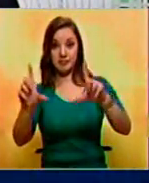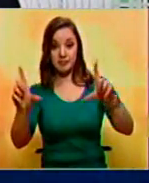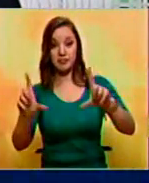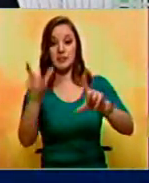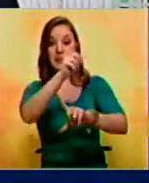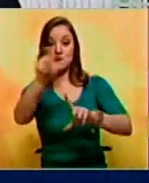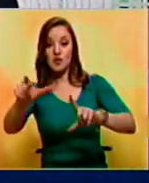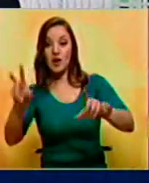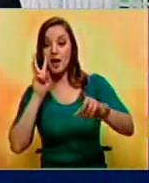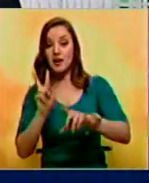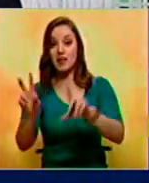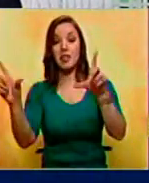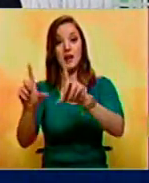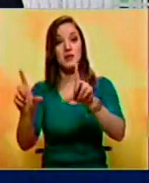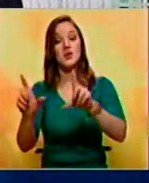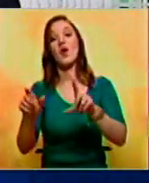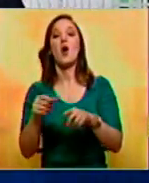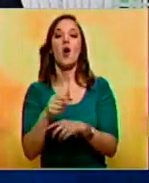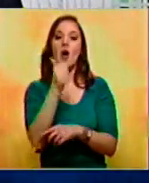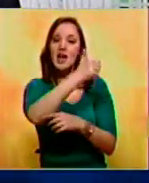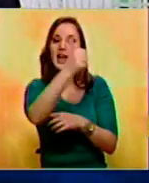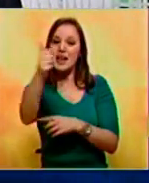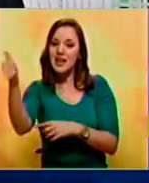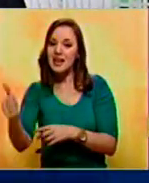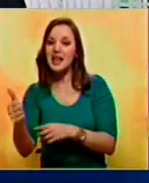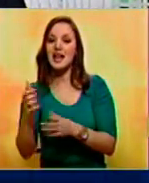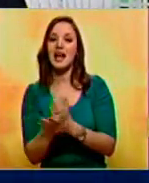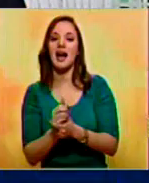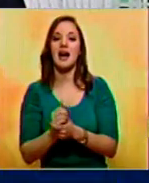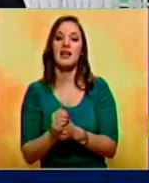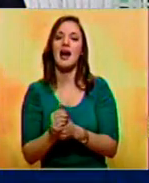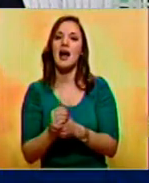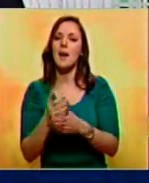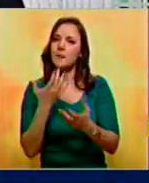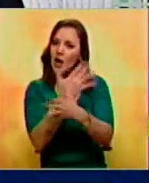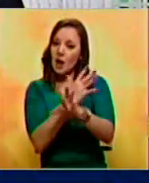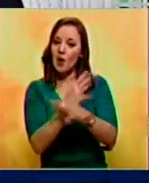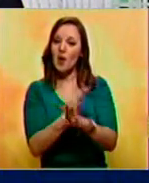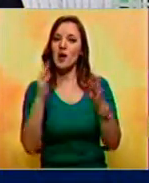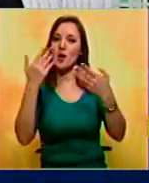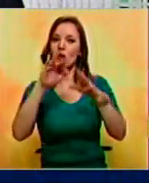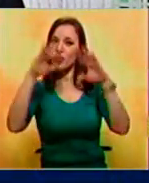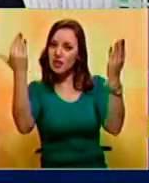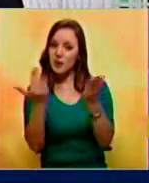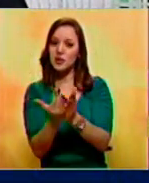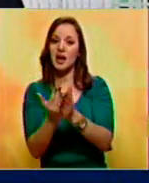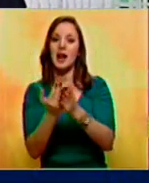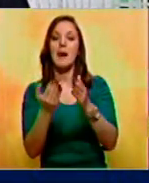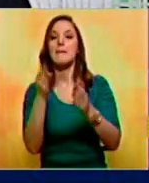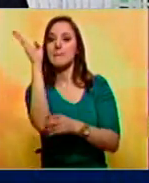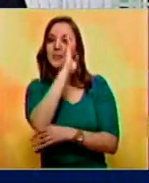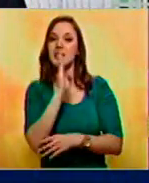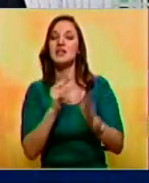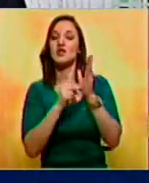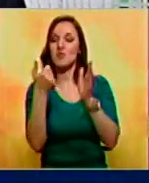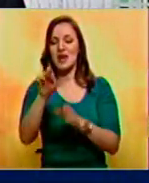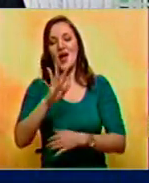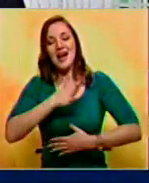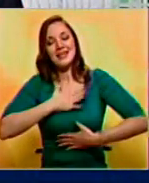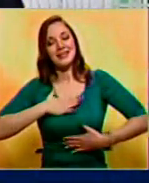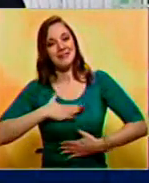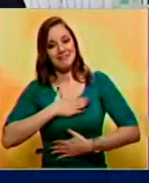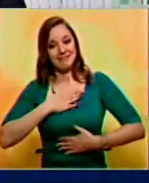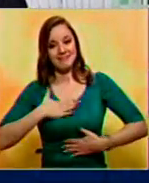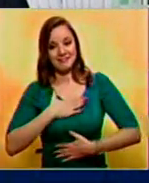de colocarlos allí en cada rincón, en cada sede, en cada partido del Mundial de Brasil 2014. Así que un placer